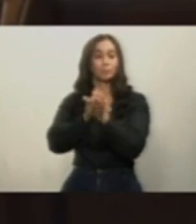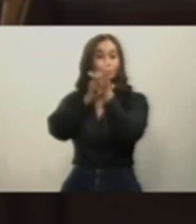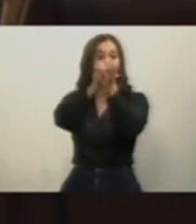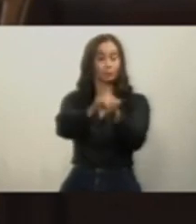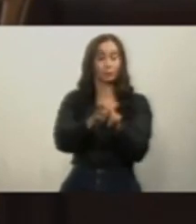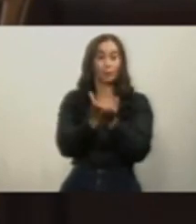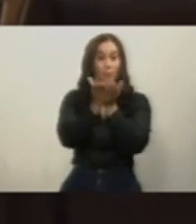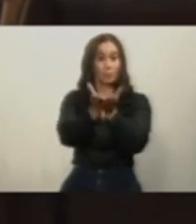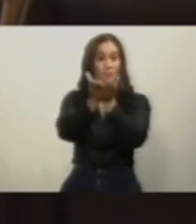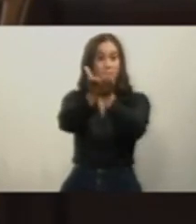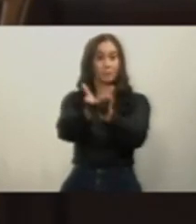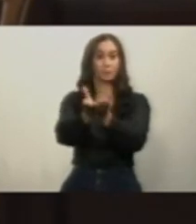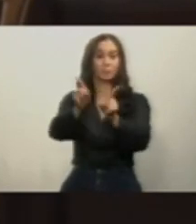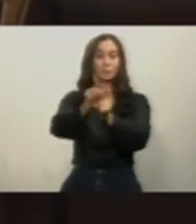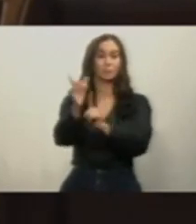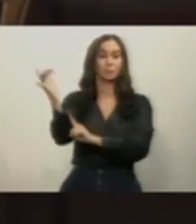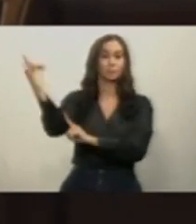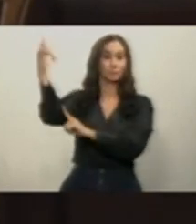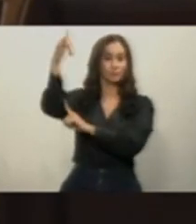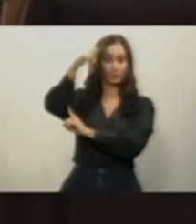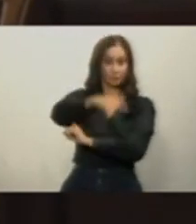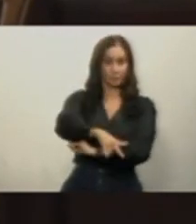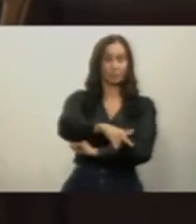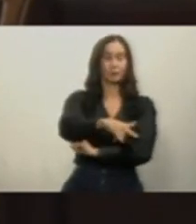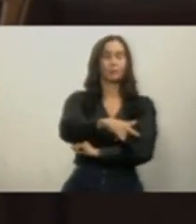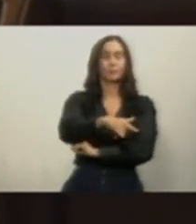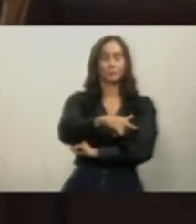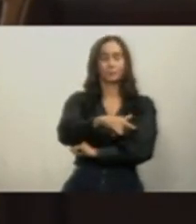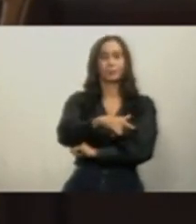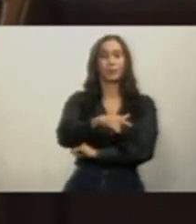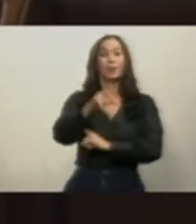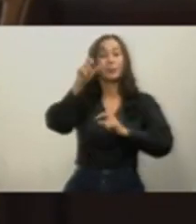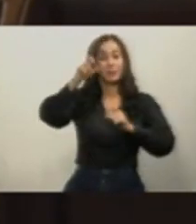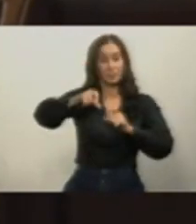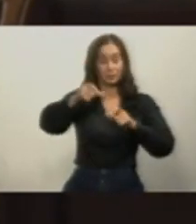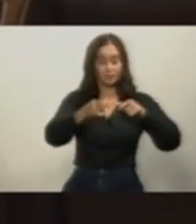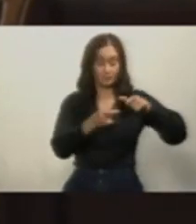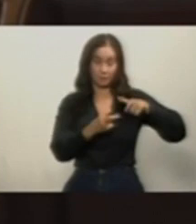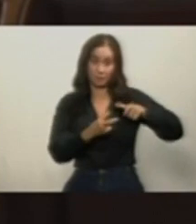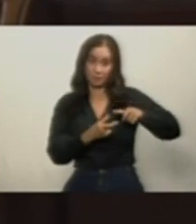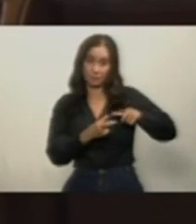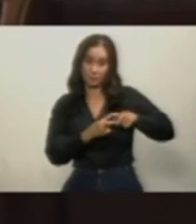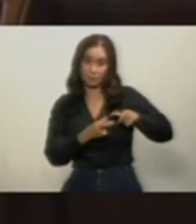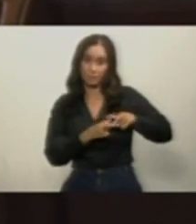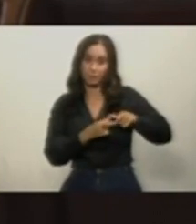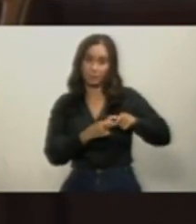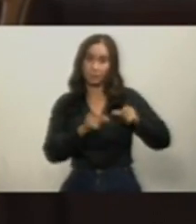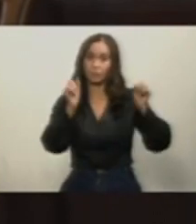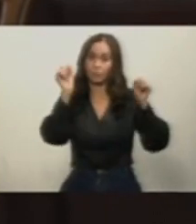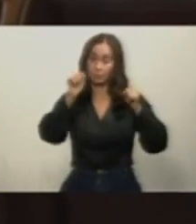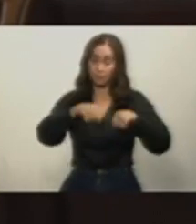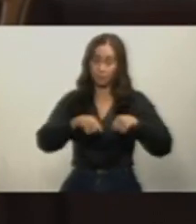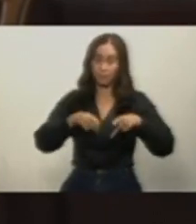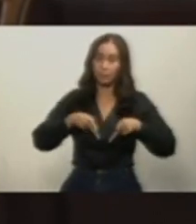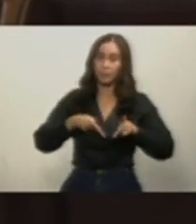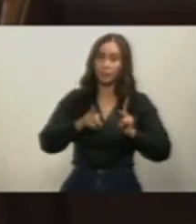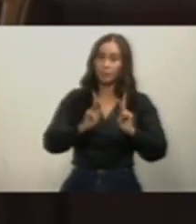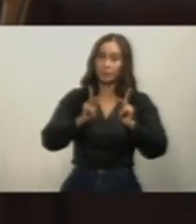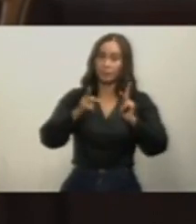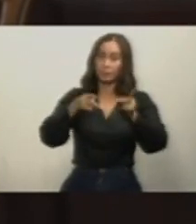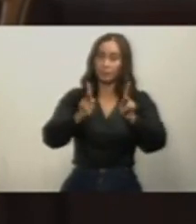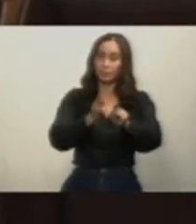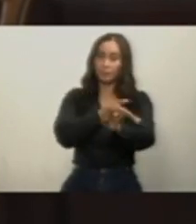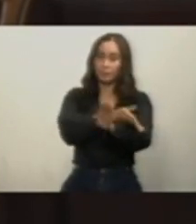marítimo y aéreo debidamente identificados en tránsito hacia o desde puertos y